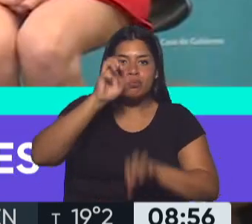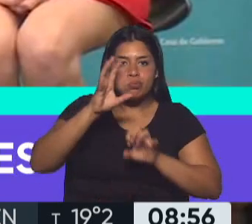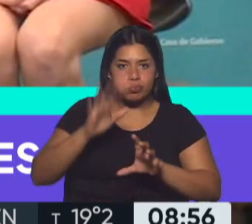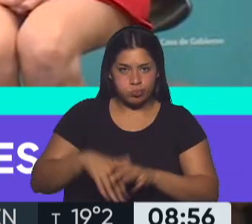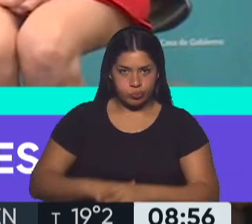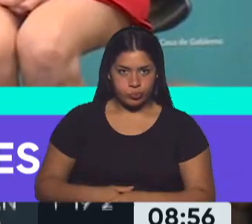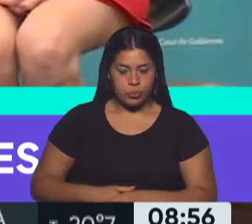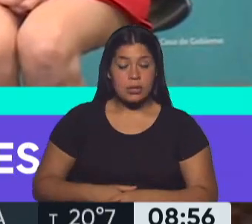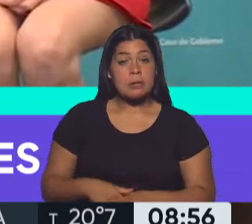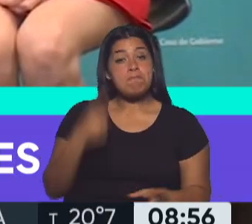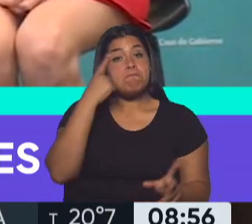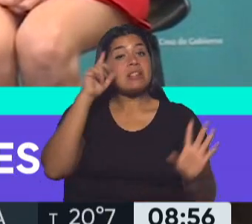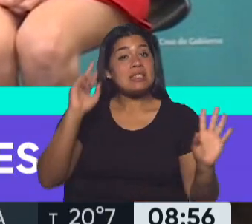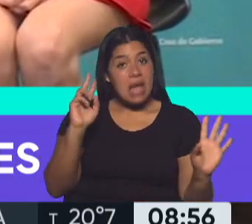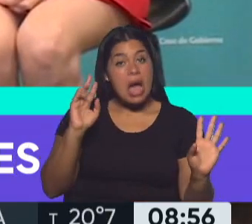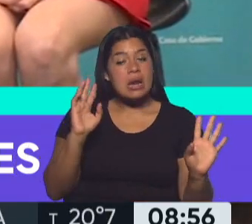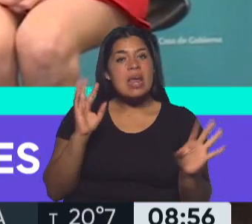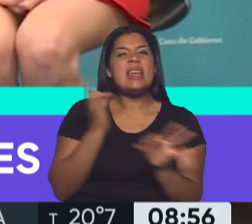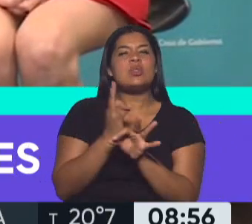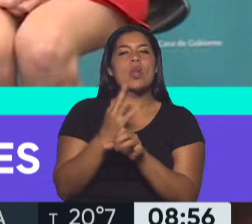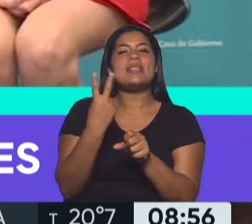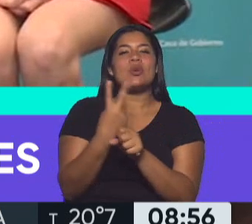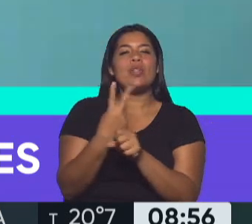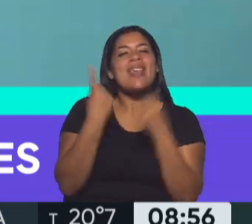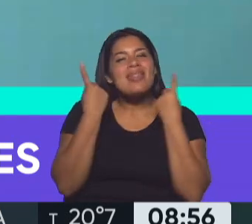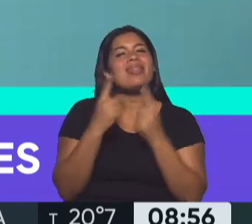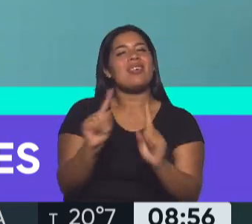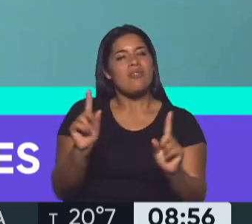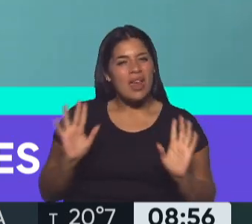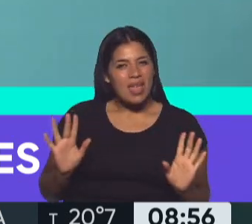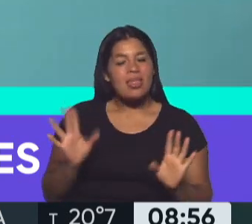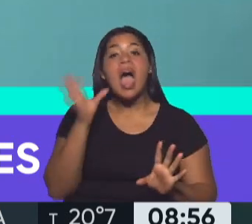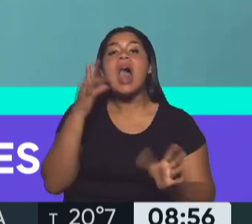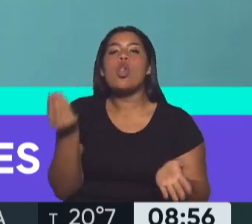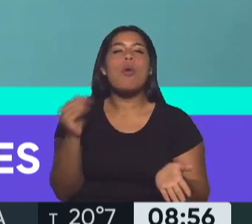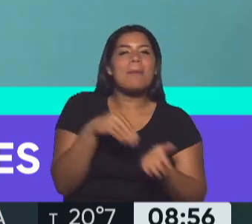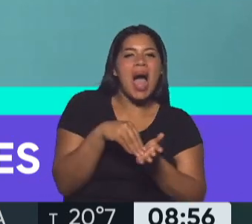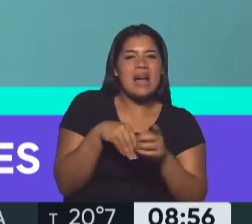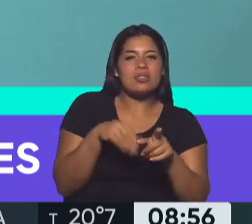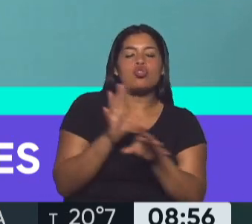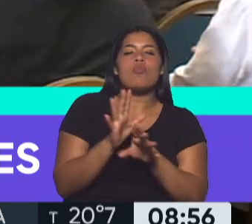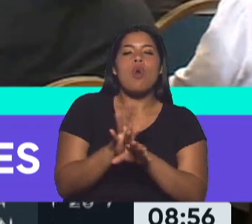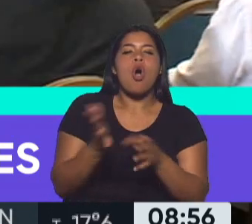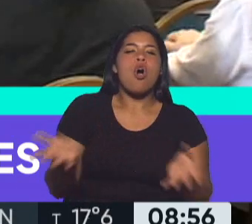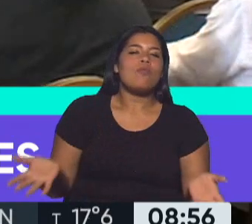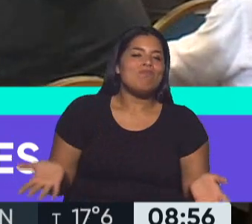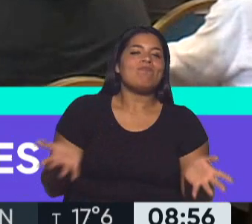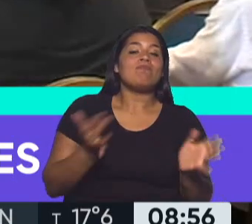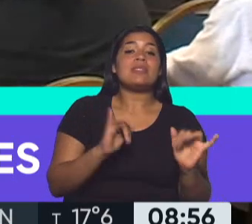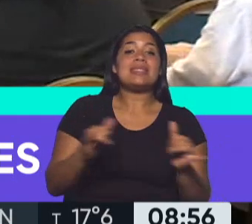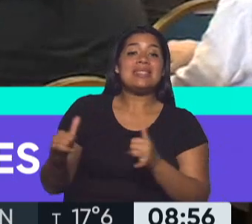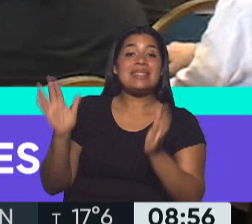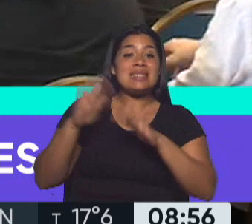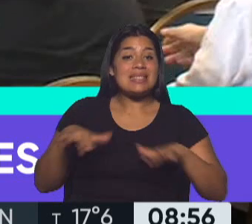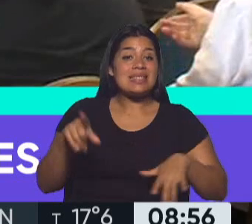quizá pensar otro secundario que tenga algún elemento más que pueda atraer a algunos chicos y